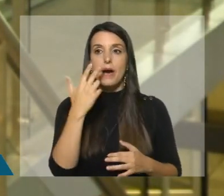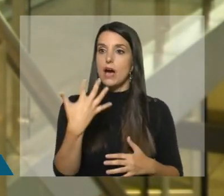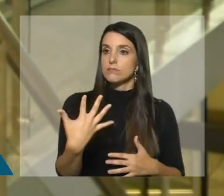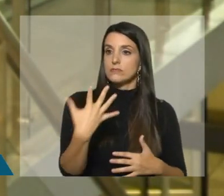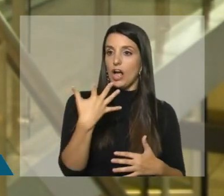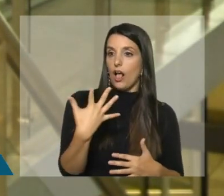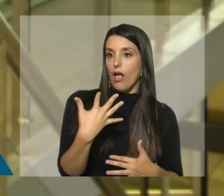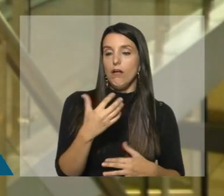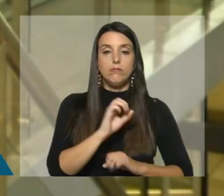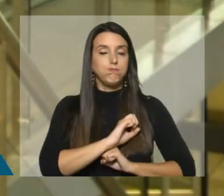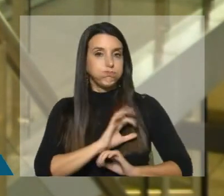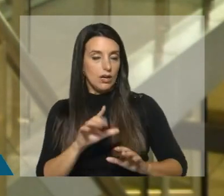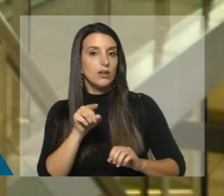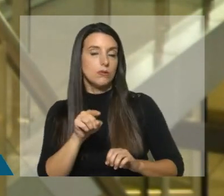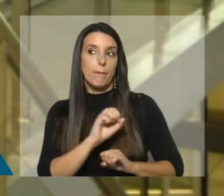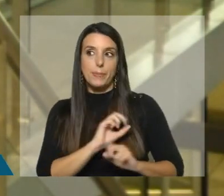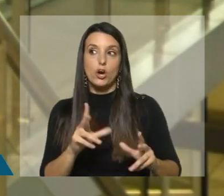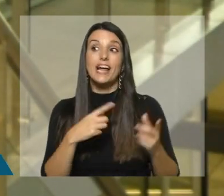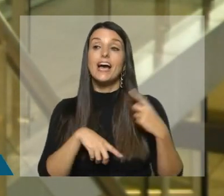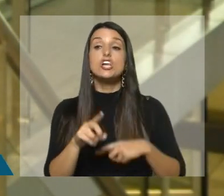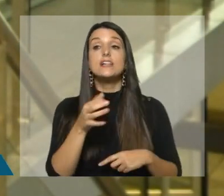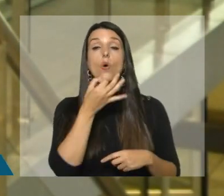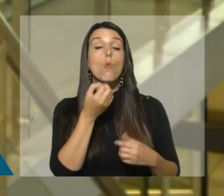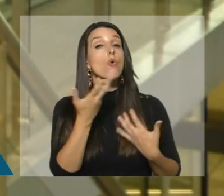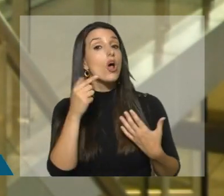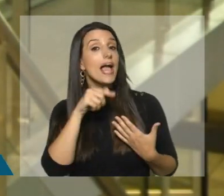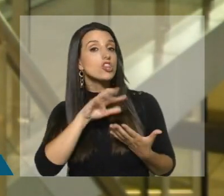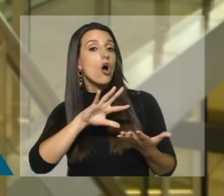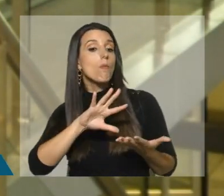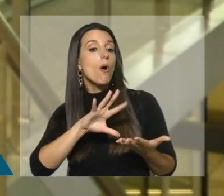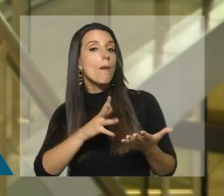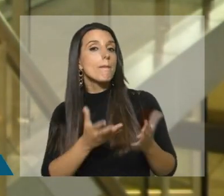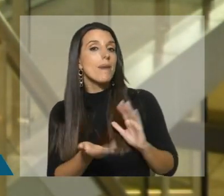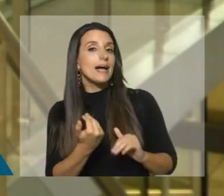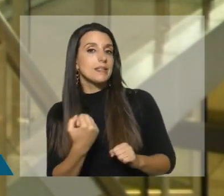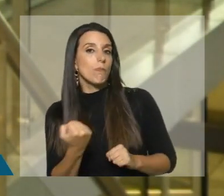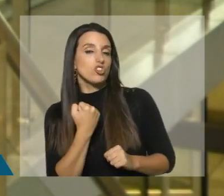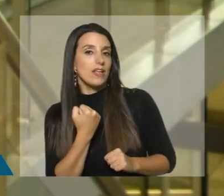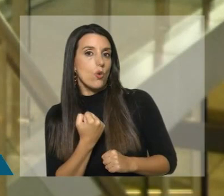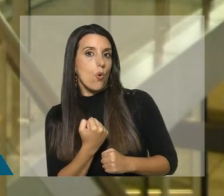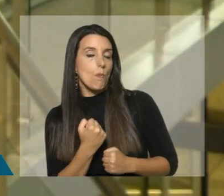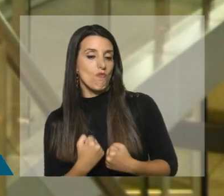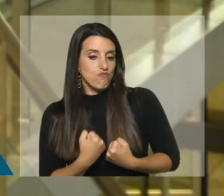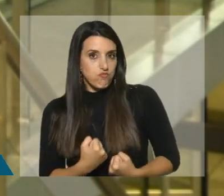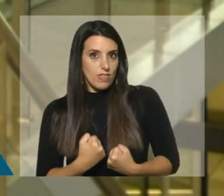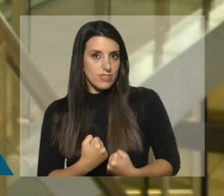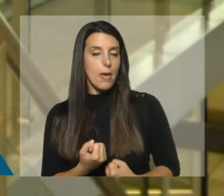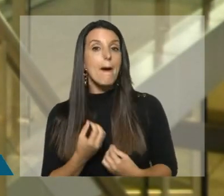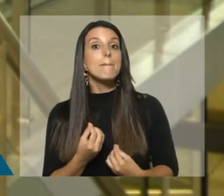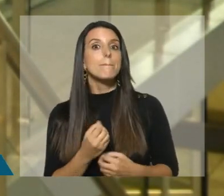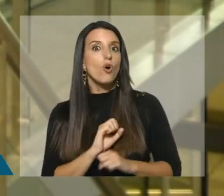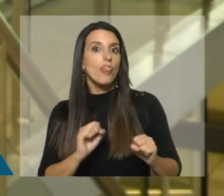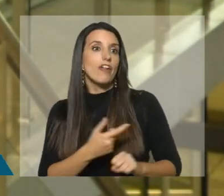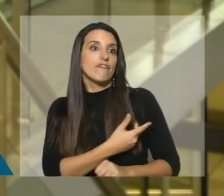menos lo sabemos. Y se dice, bueno, ¿este es un refuerzo o no es un refuerzo? Bueno, es una más para